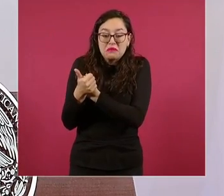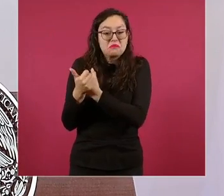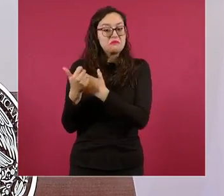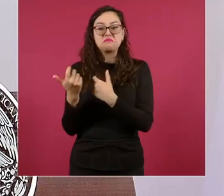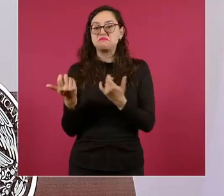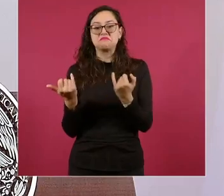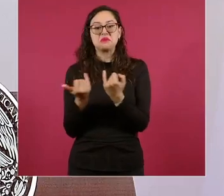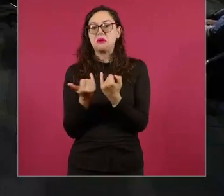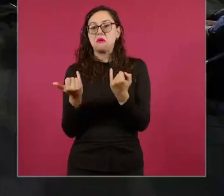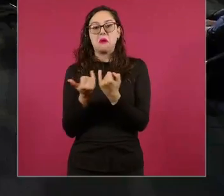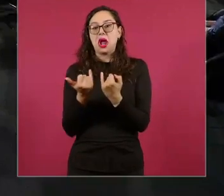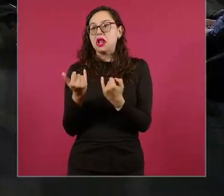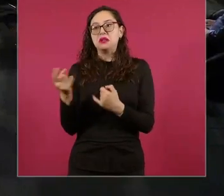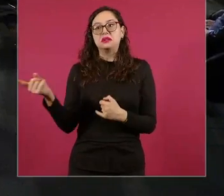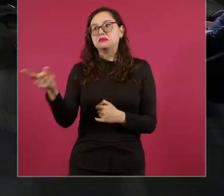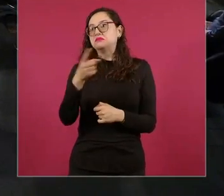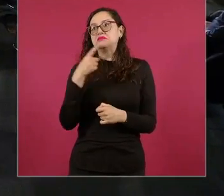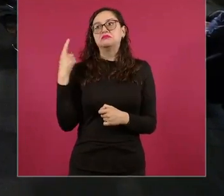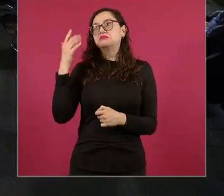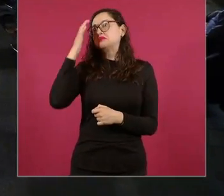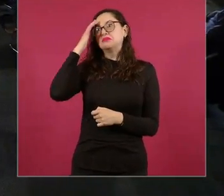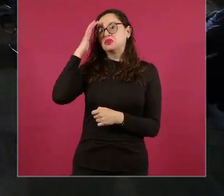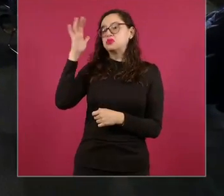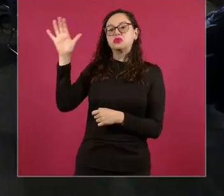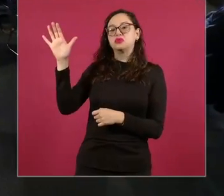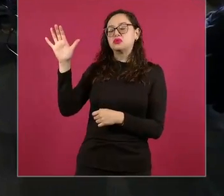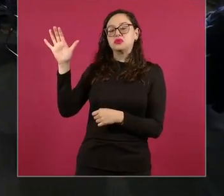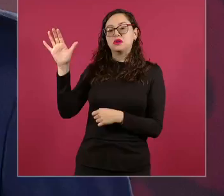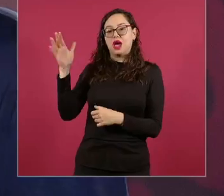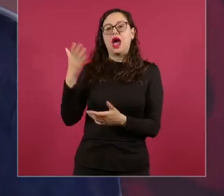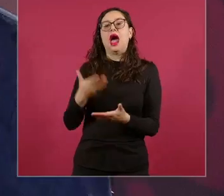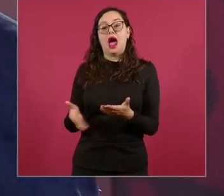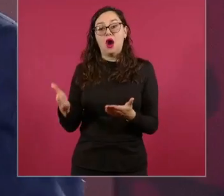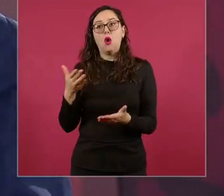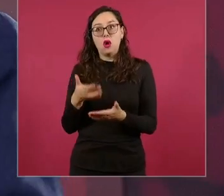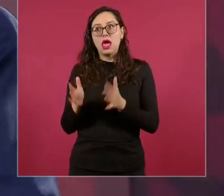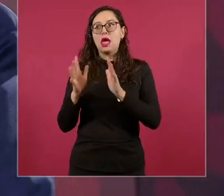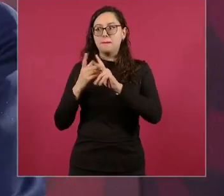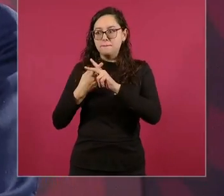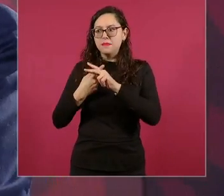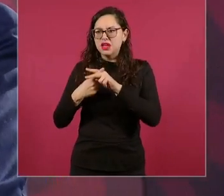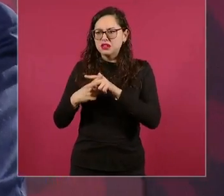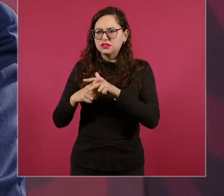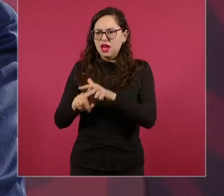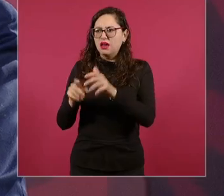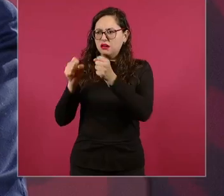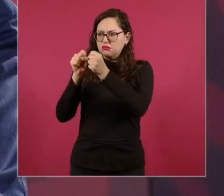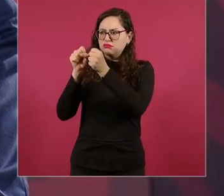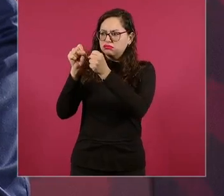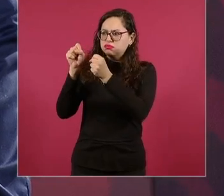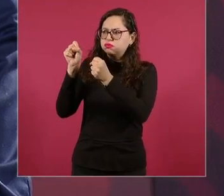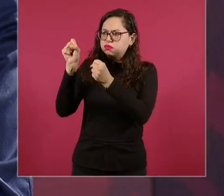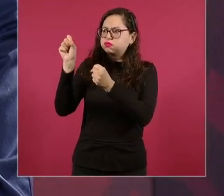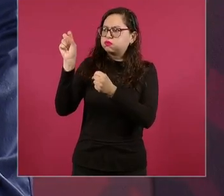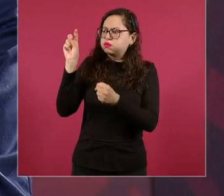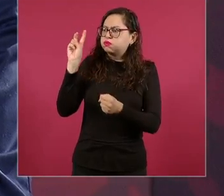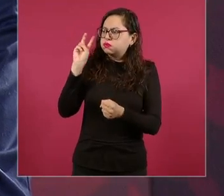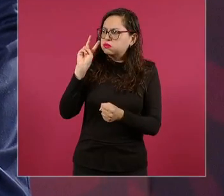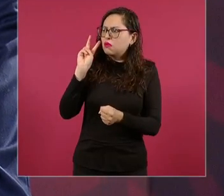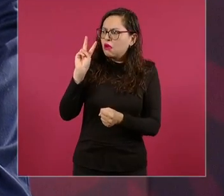los conocían, ahora más. Entonces, todo esto ha